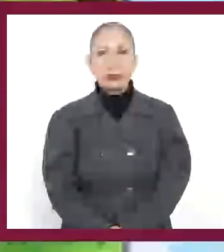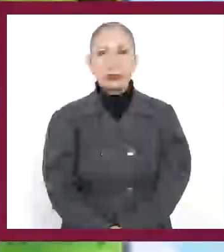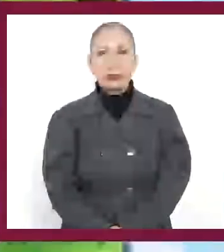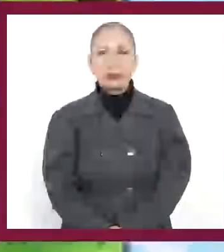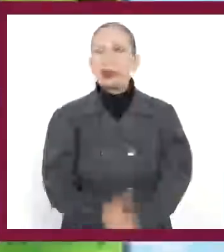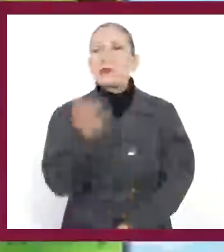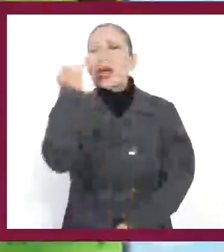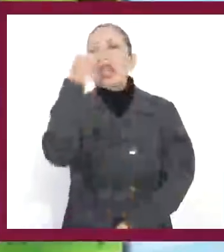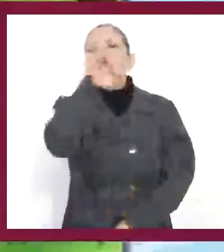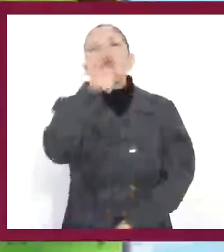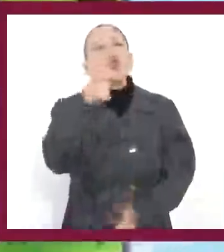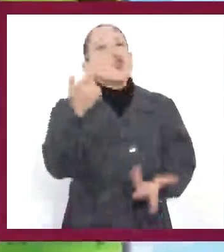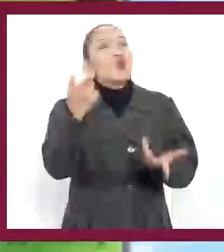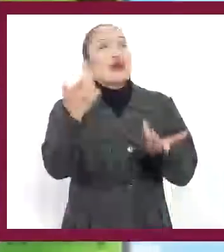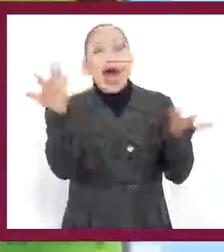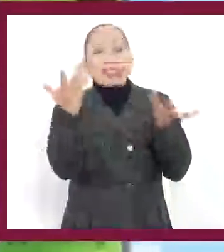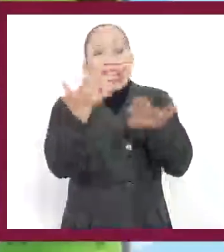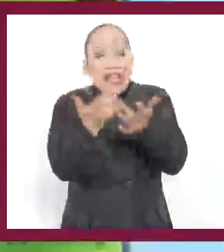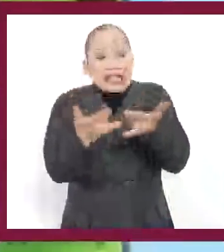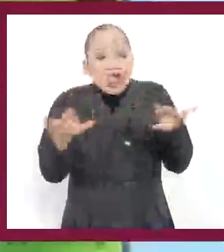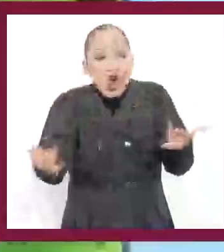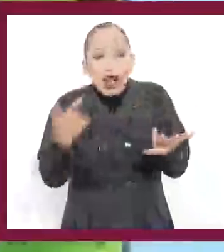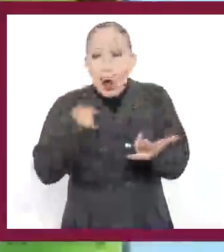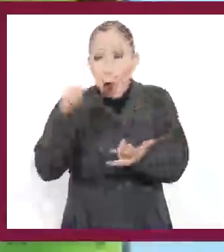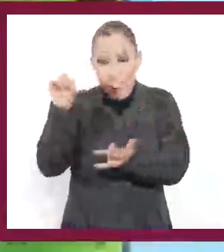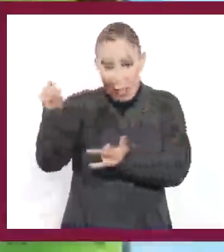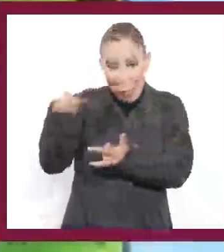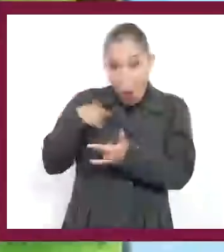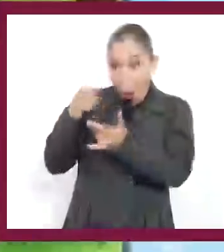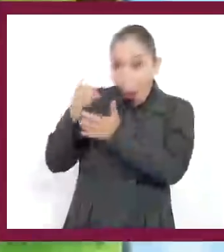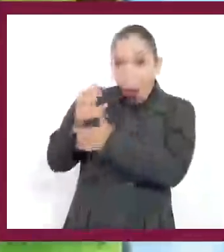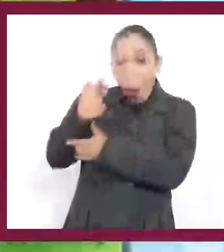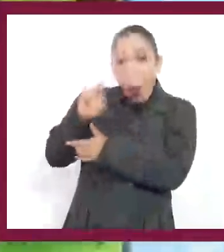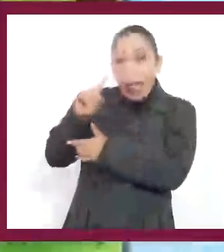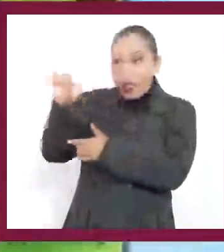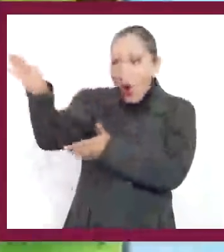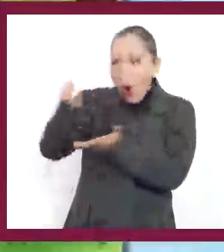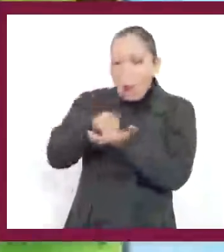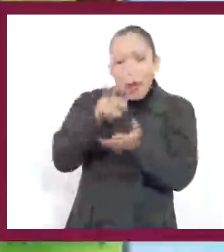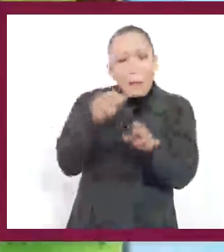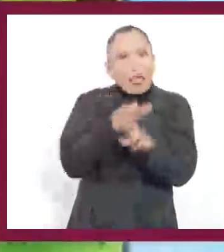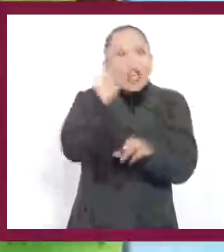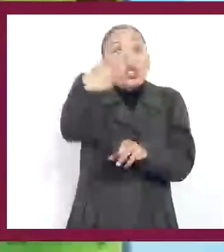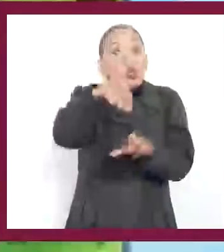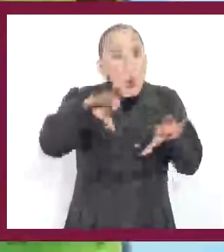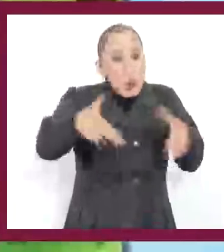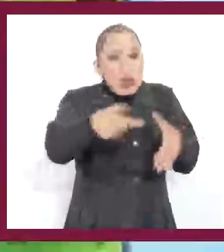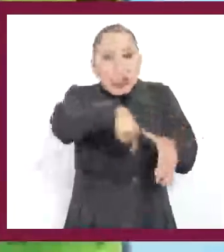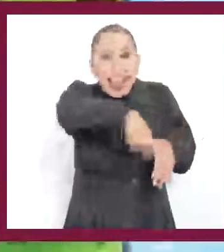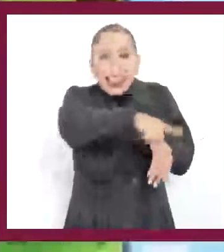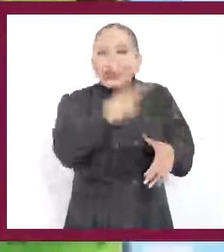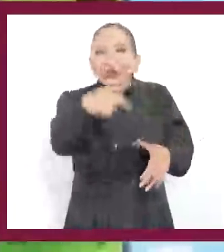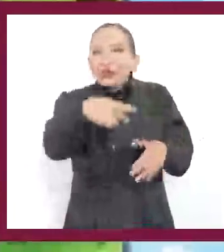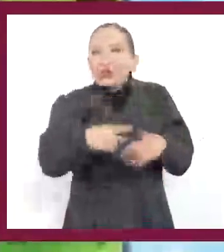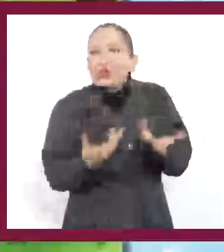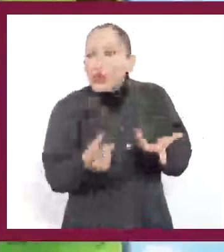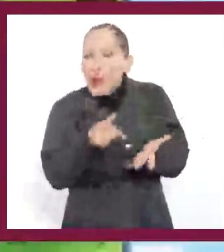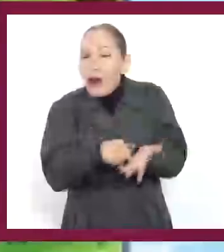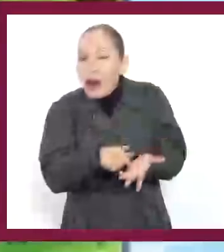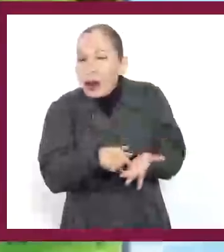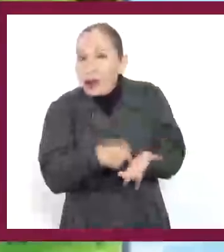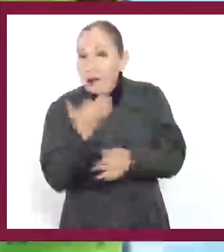¿Qué tal si tú inventas una historia con los personajes de un cuento, pero pensando en cómo ocurriría en tu comunidad? Y